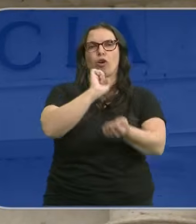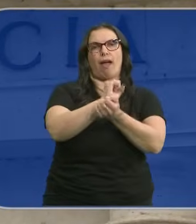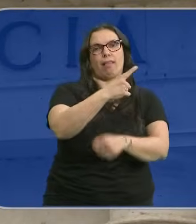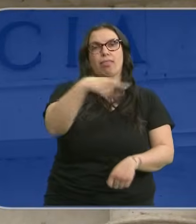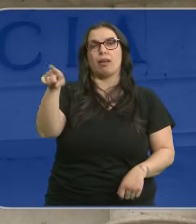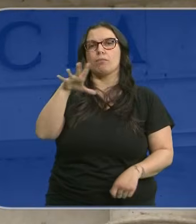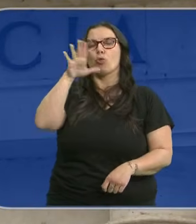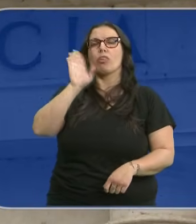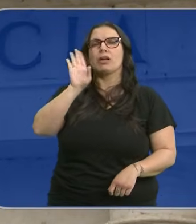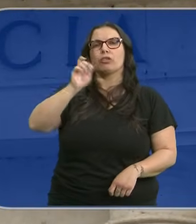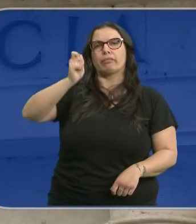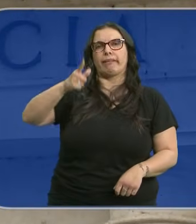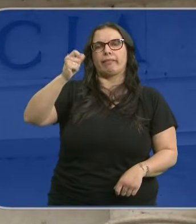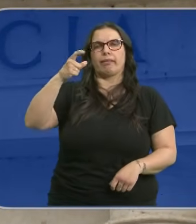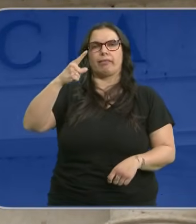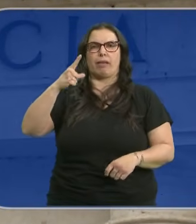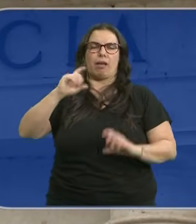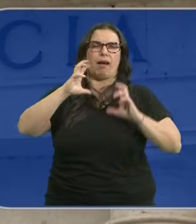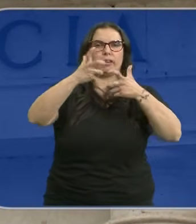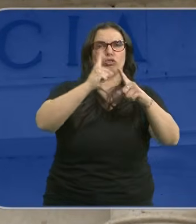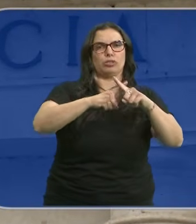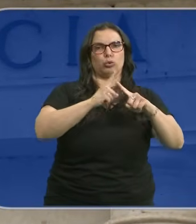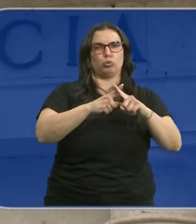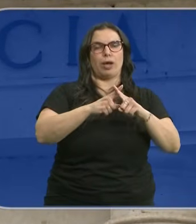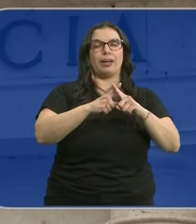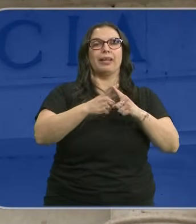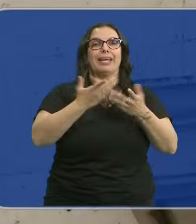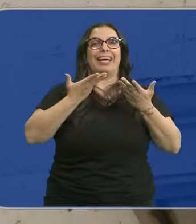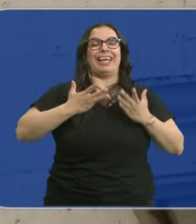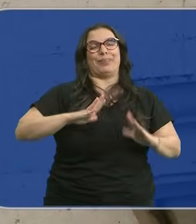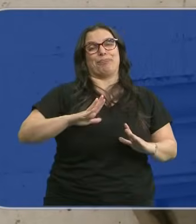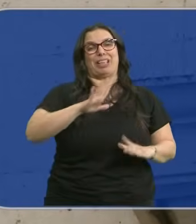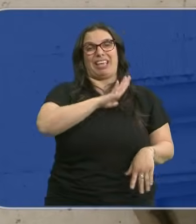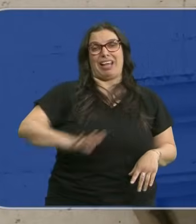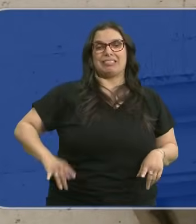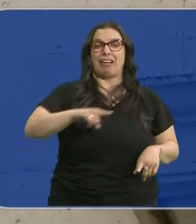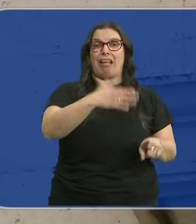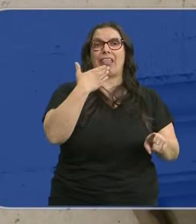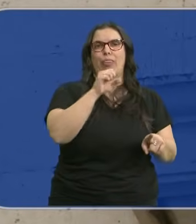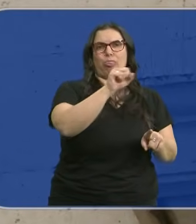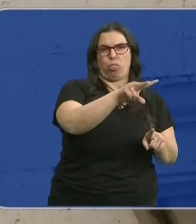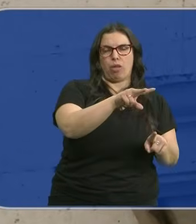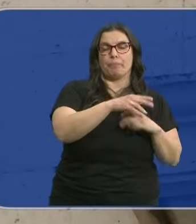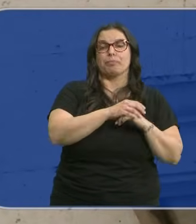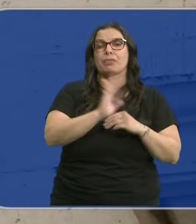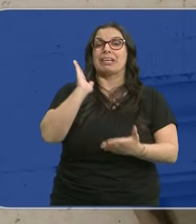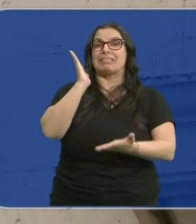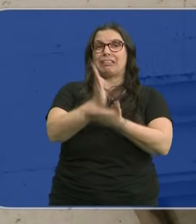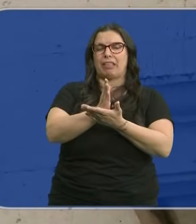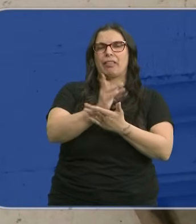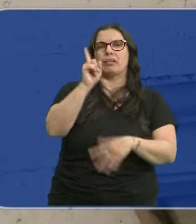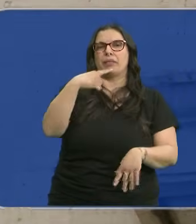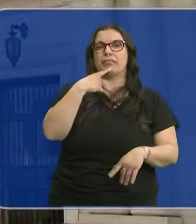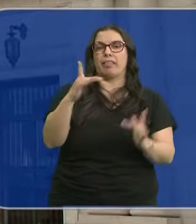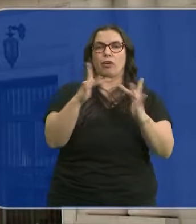cárcel por un delito continuado de agresión sexual a su hijastra. La niña tenía 12 años cuando se produjeron los hechos. La sentencia también establece